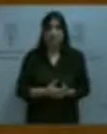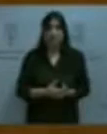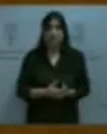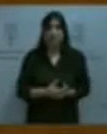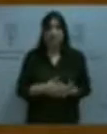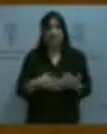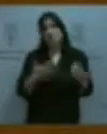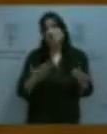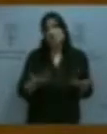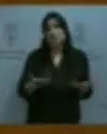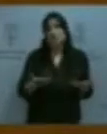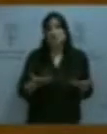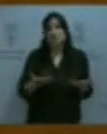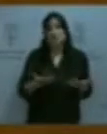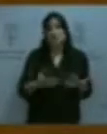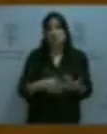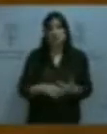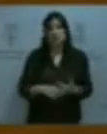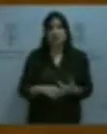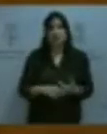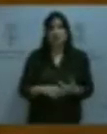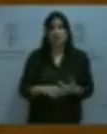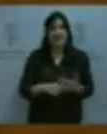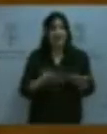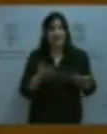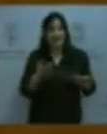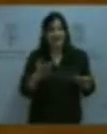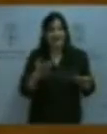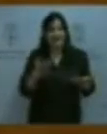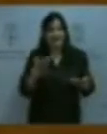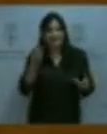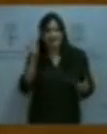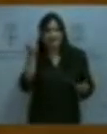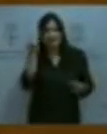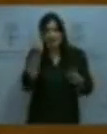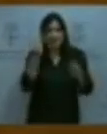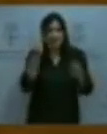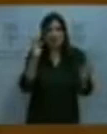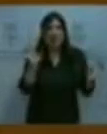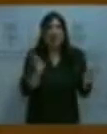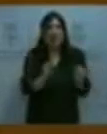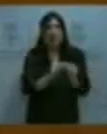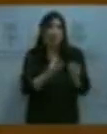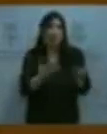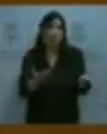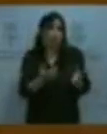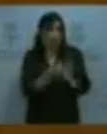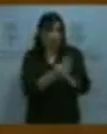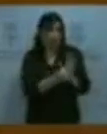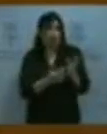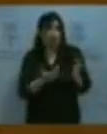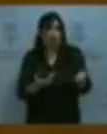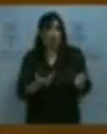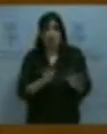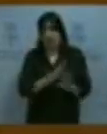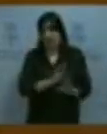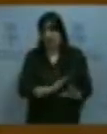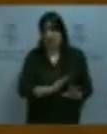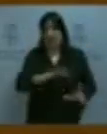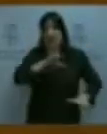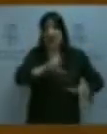¿qué creemos o qué deducimos de estos datos? Bueno, pues que hay más ataques en número, eso parece que